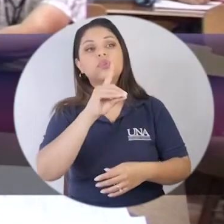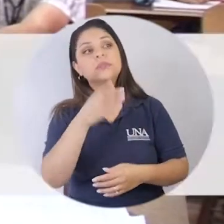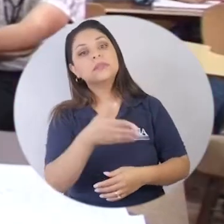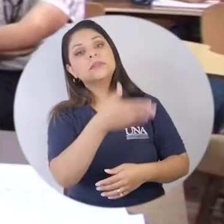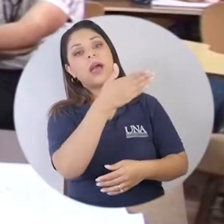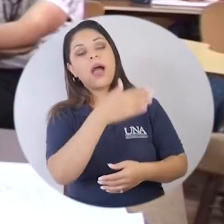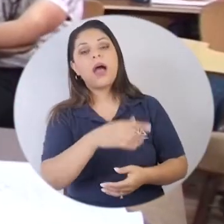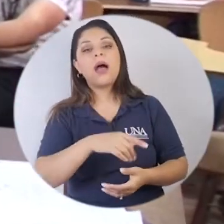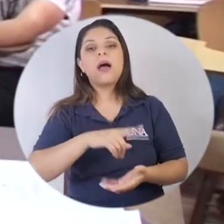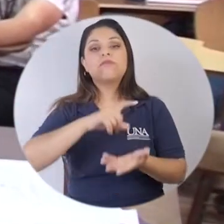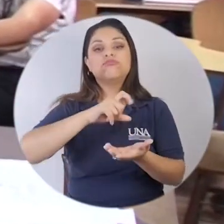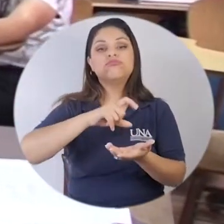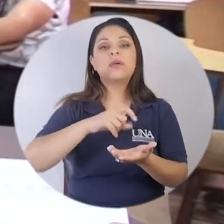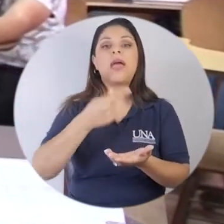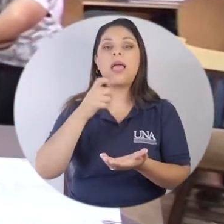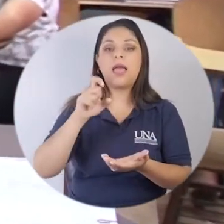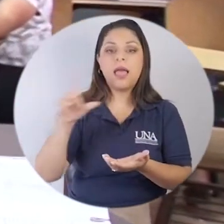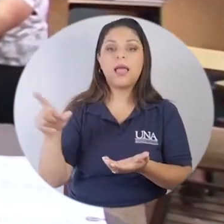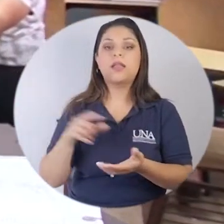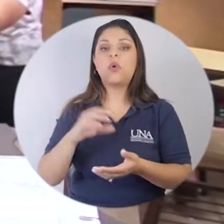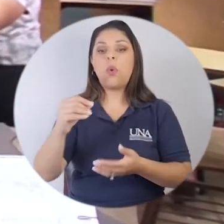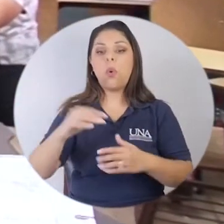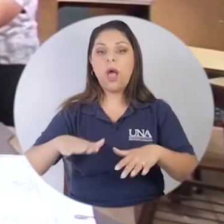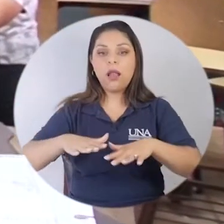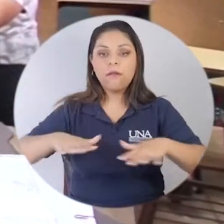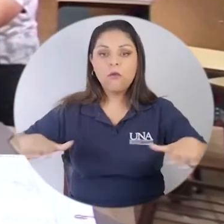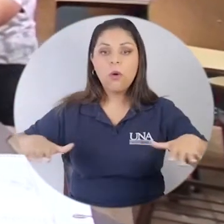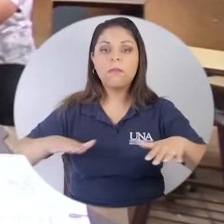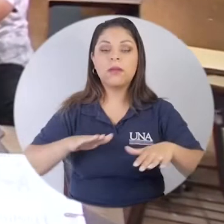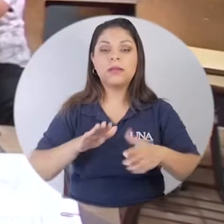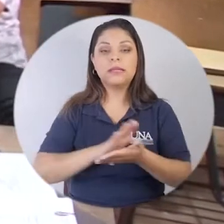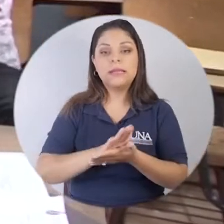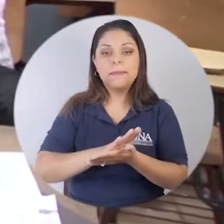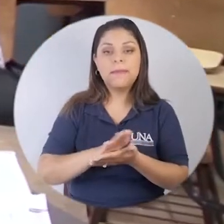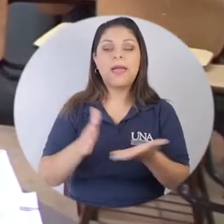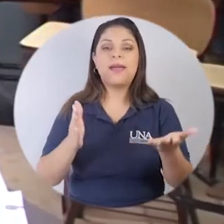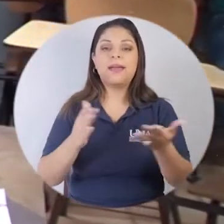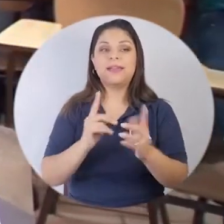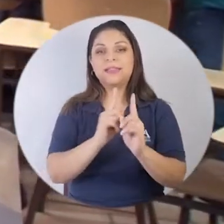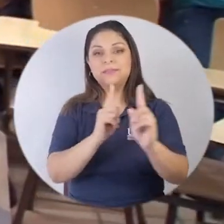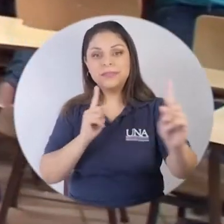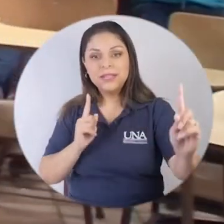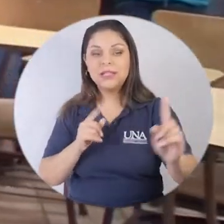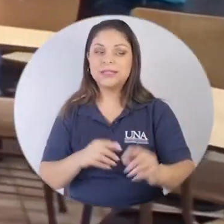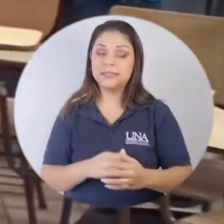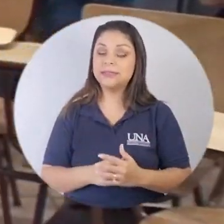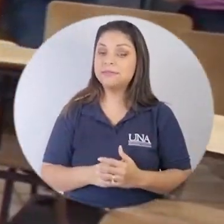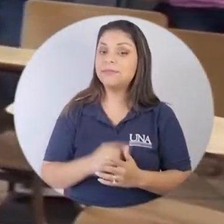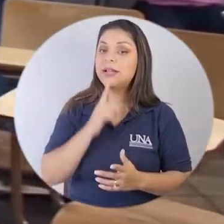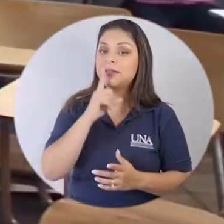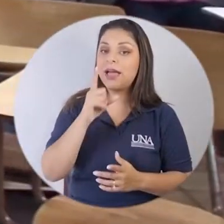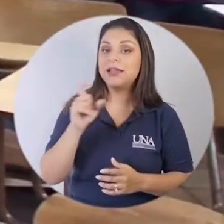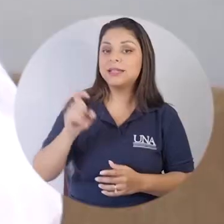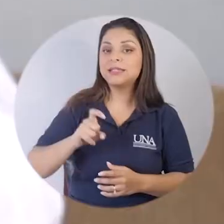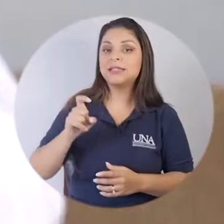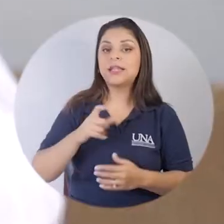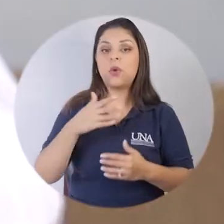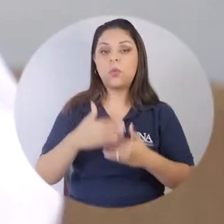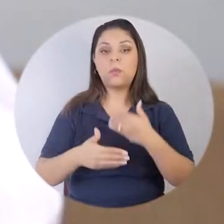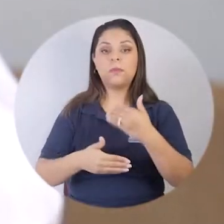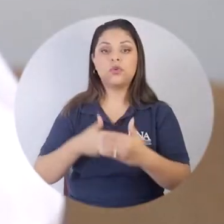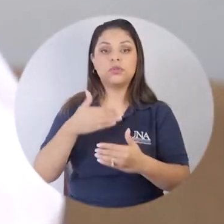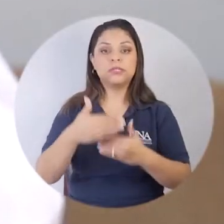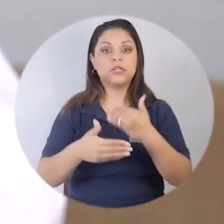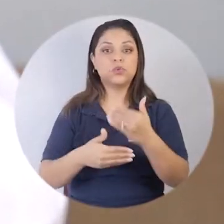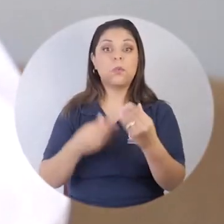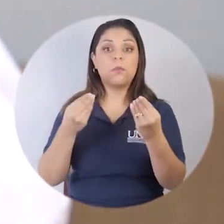decirle dónde está el gel, ¿verdad?, dónde está la alfombra, en qué momento ya está manteniendo la distancia. Entonces implica o va a